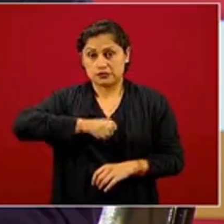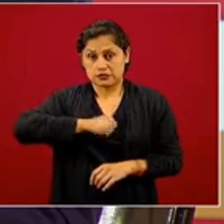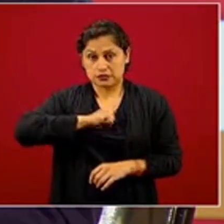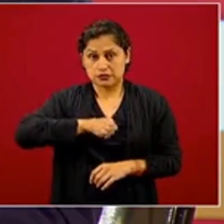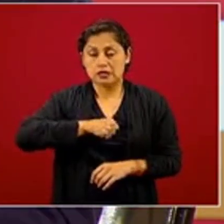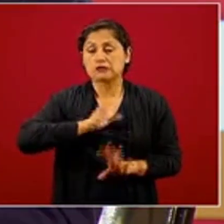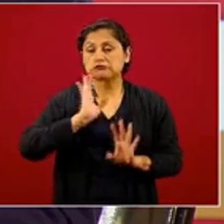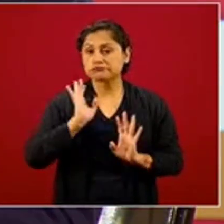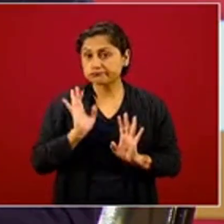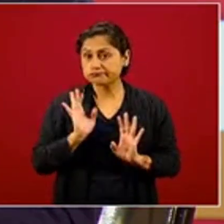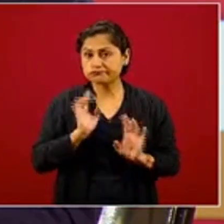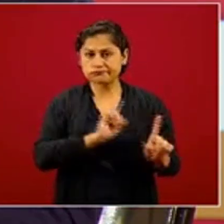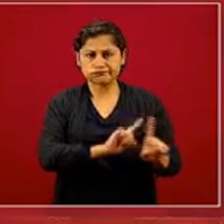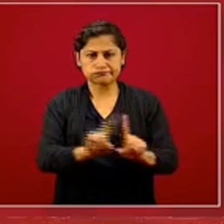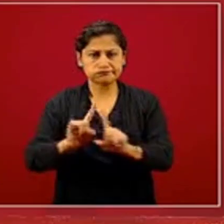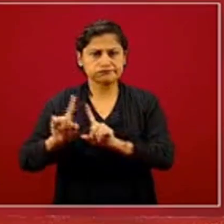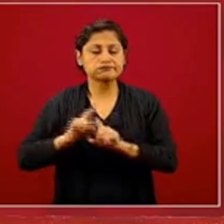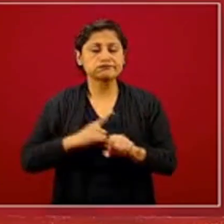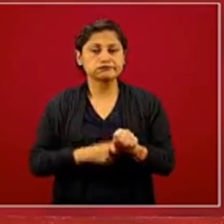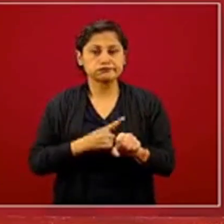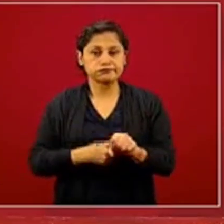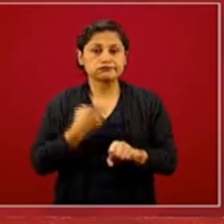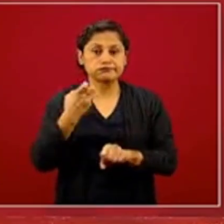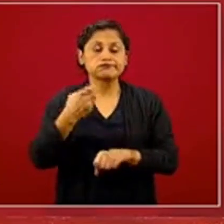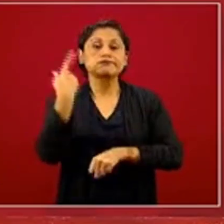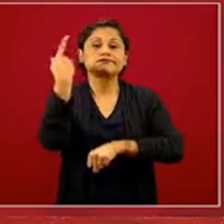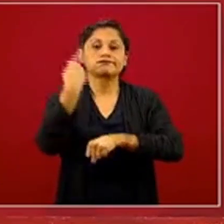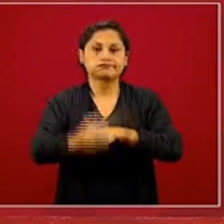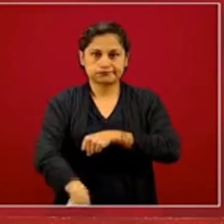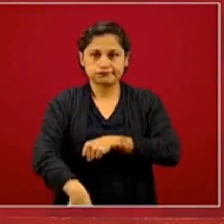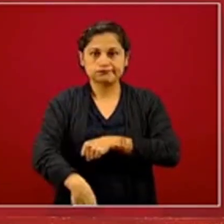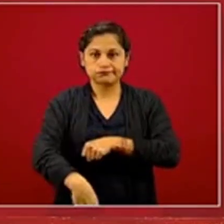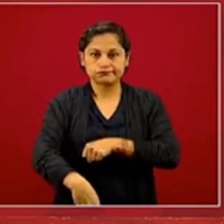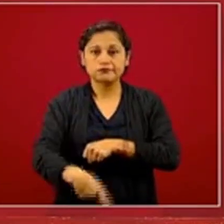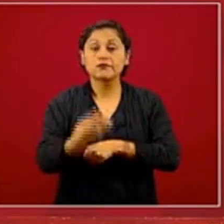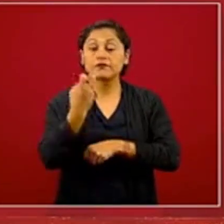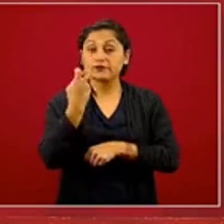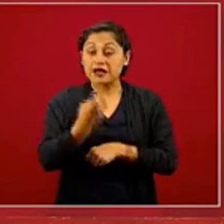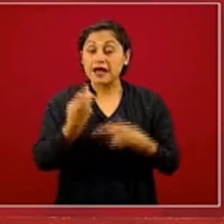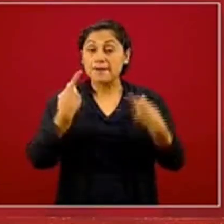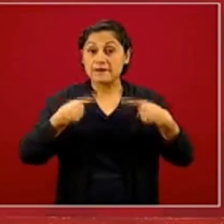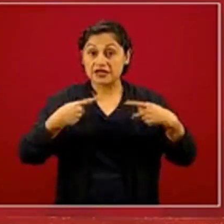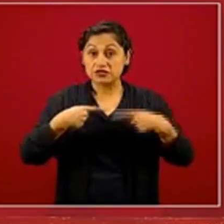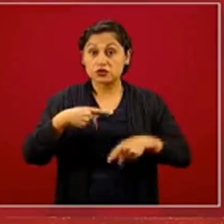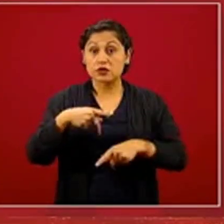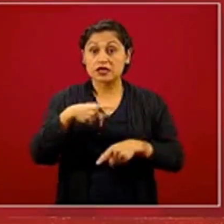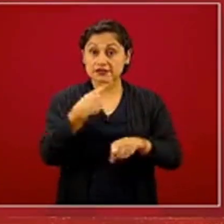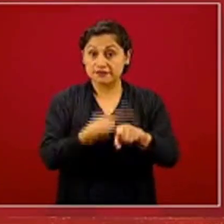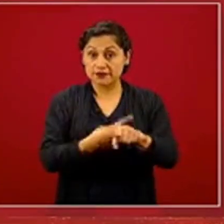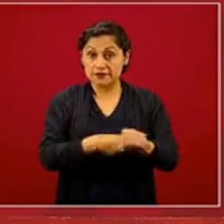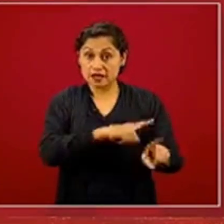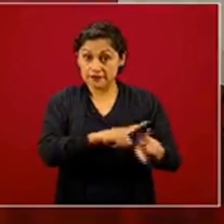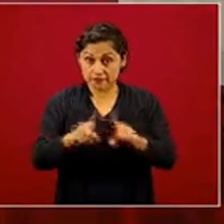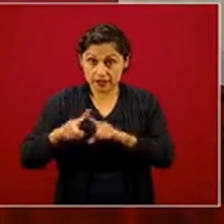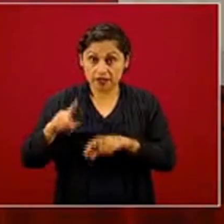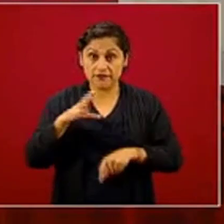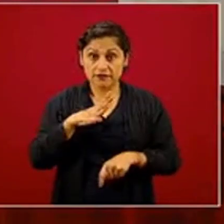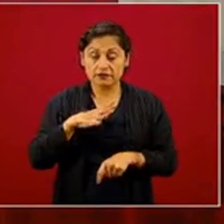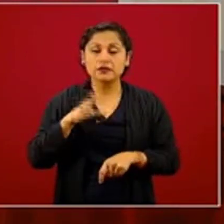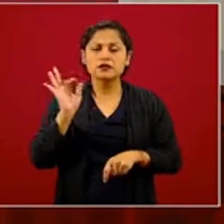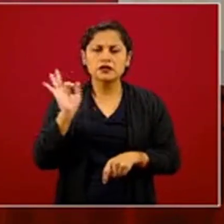etcétera. Entonces, en particular en estas personas puede empezar como una enfermedad muy leve, que se